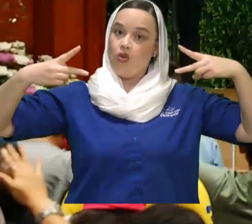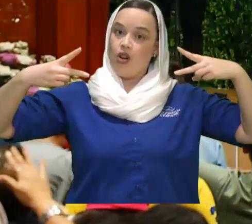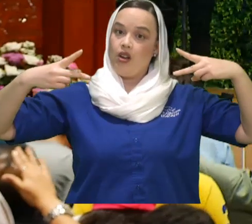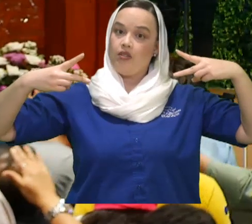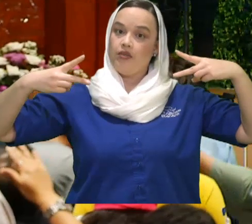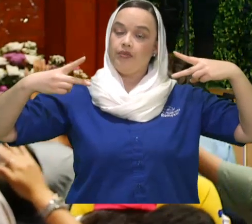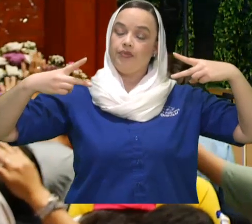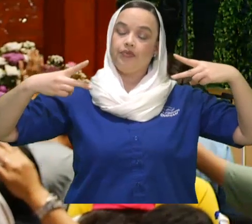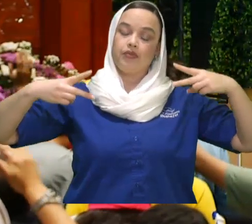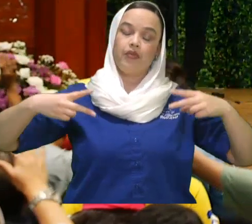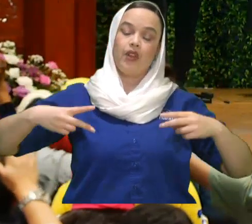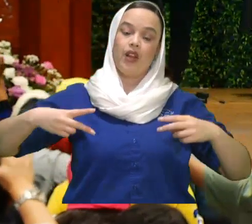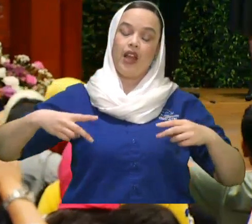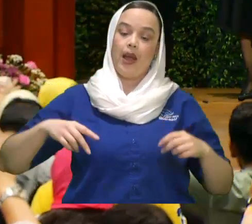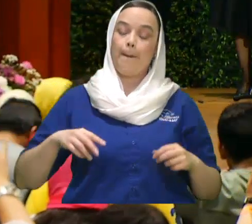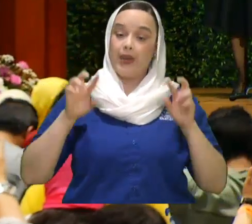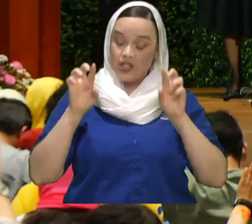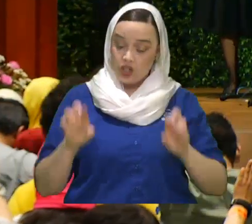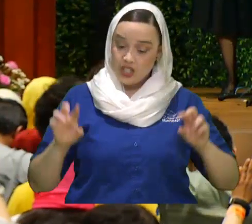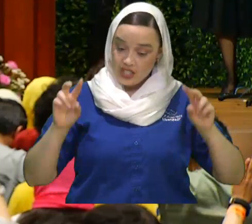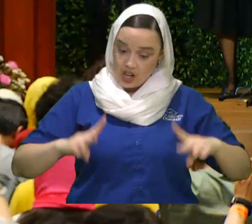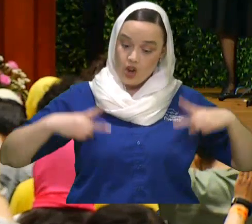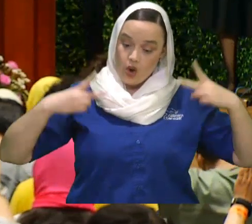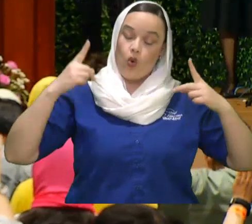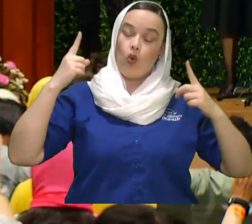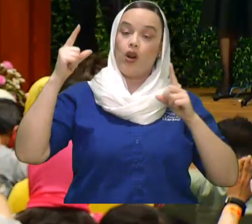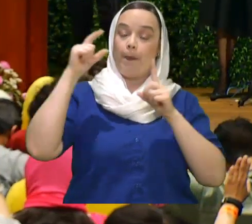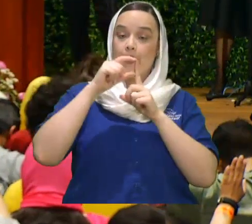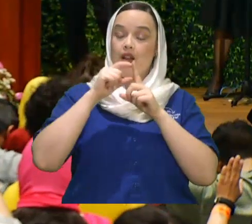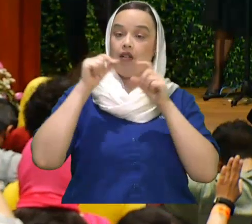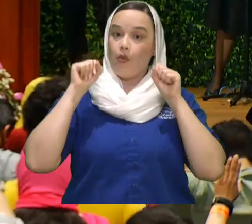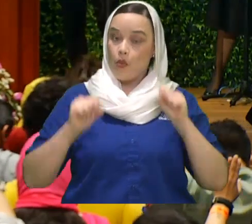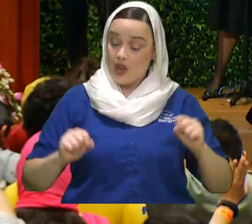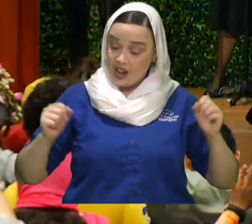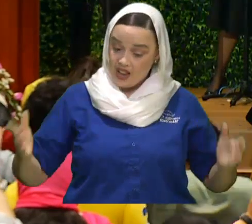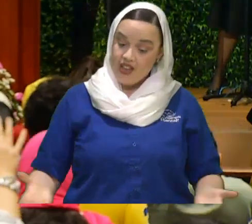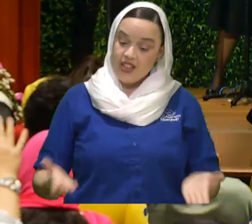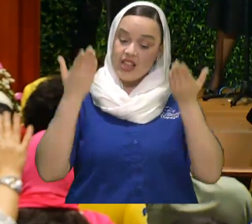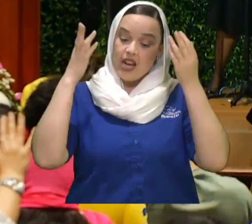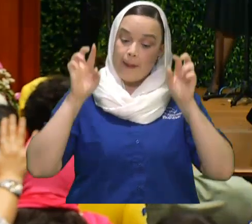instauradores que con una palabra puedan levantar al caído